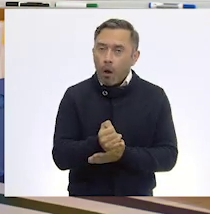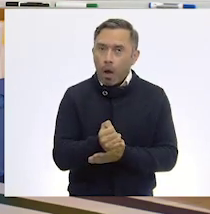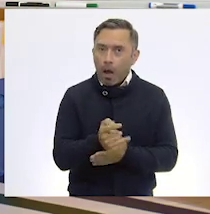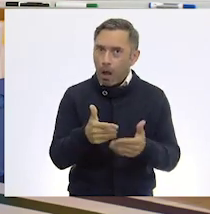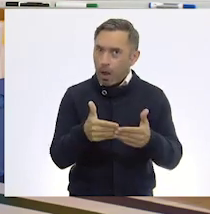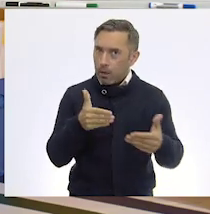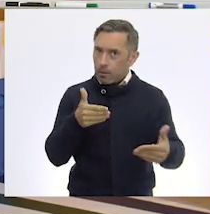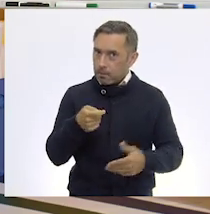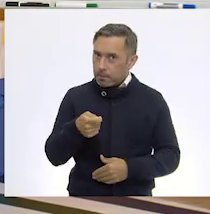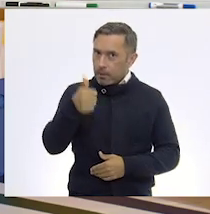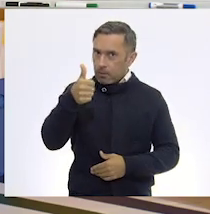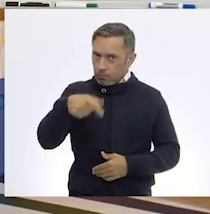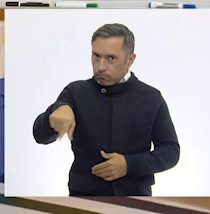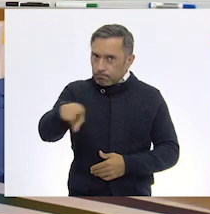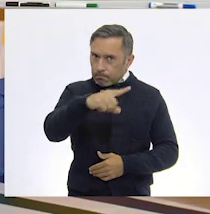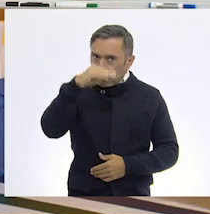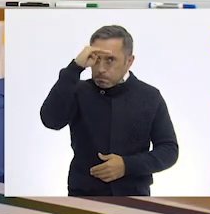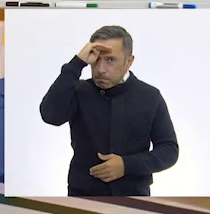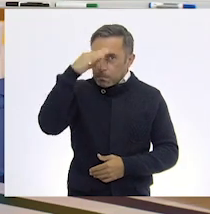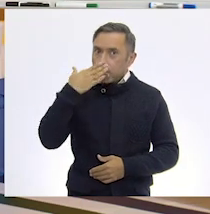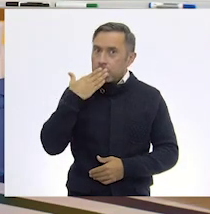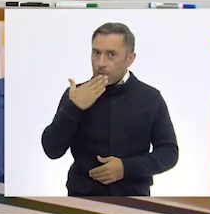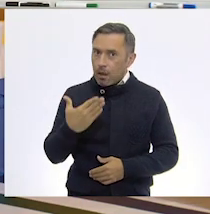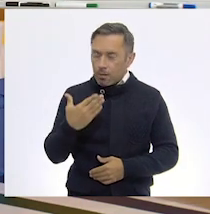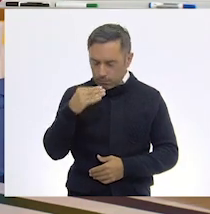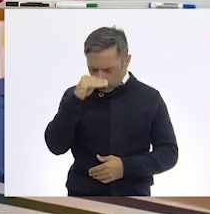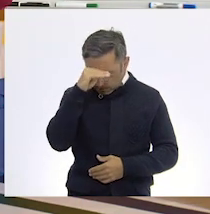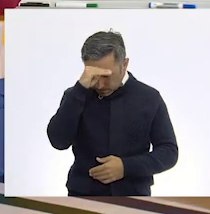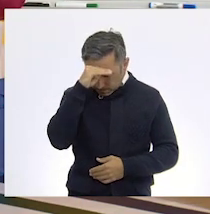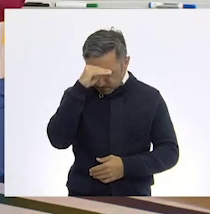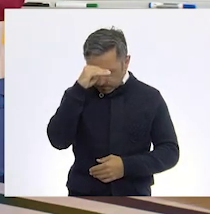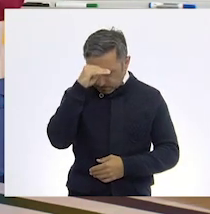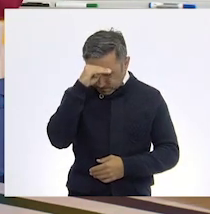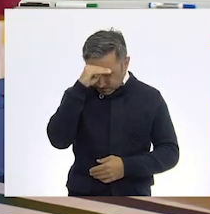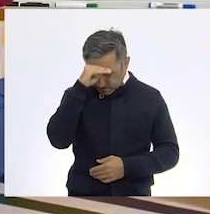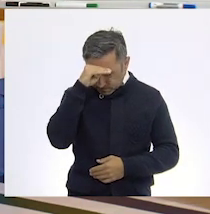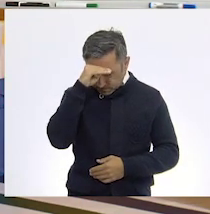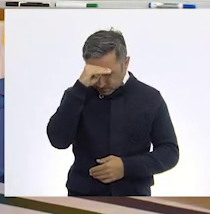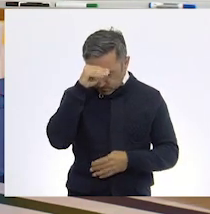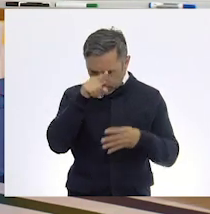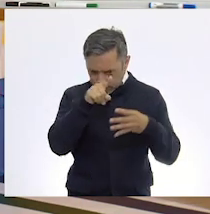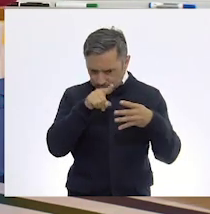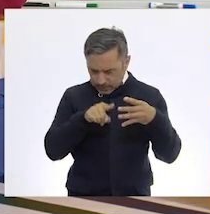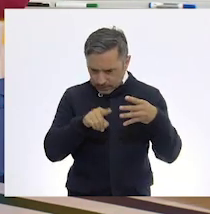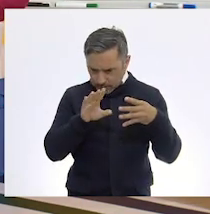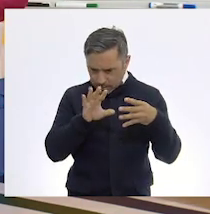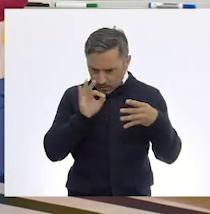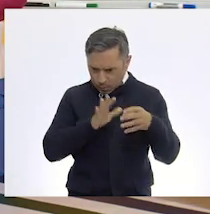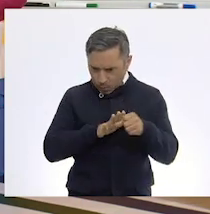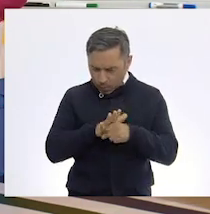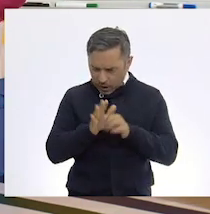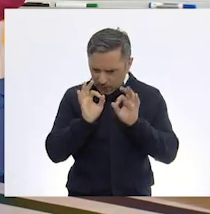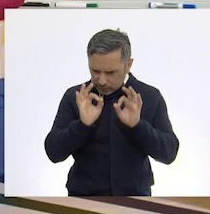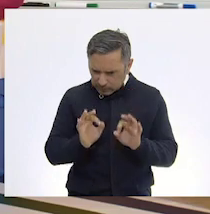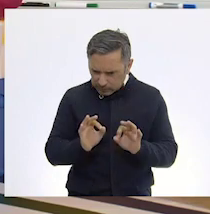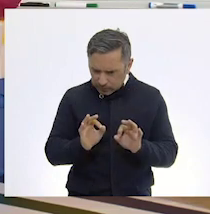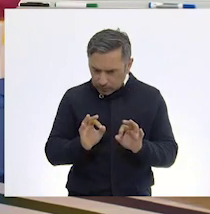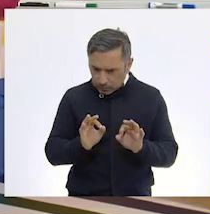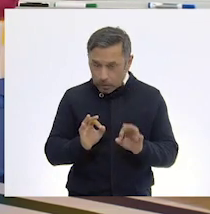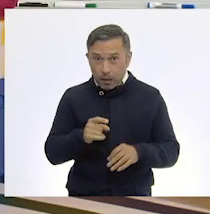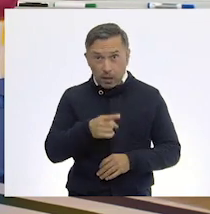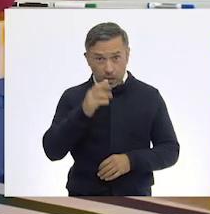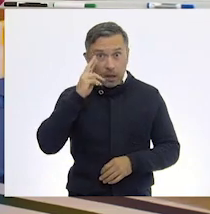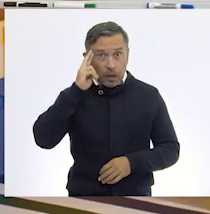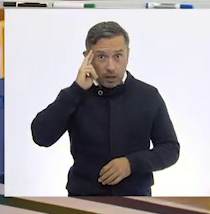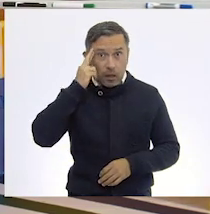las mejores decisiones. ¿Piensan que Raúl sí verdaderamente pensó en las consecuencias de lo